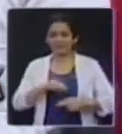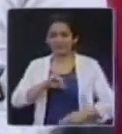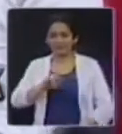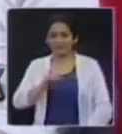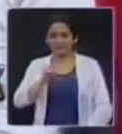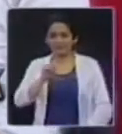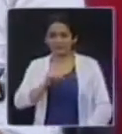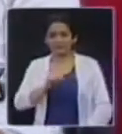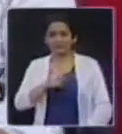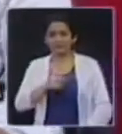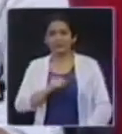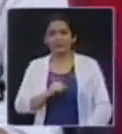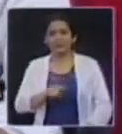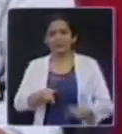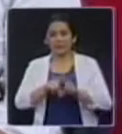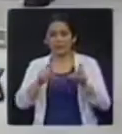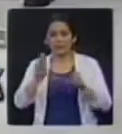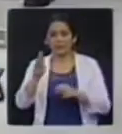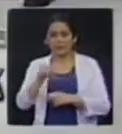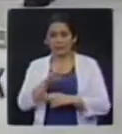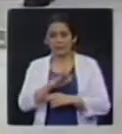soy representante de Bate Parts.